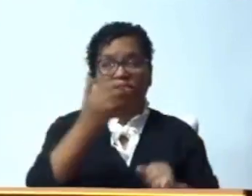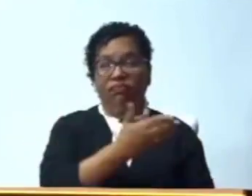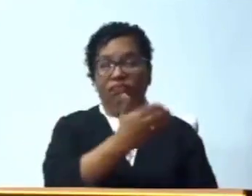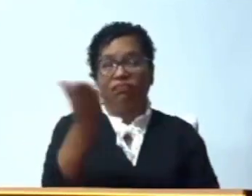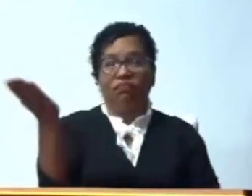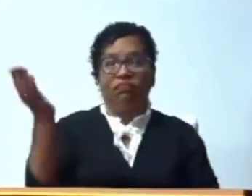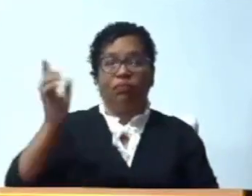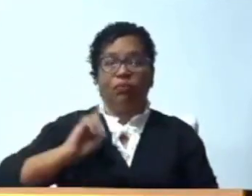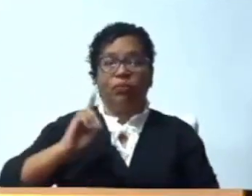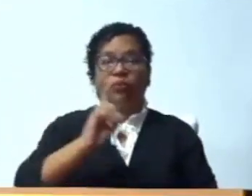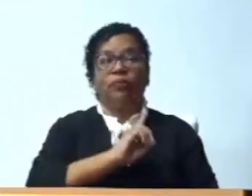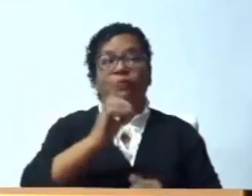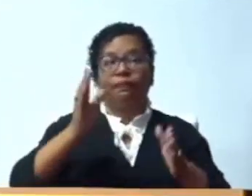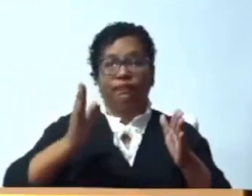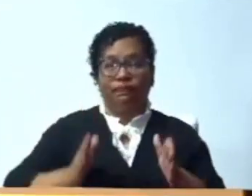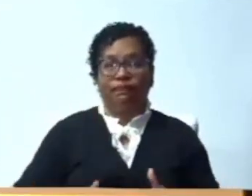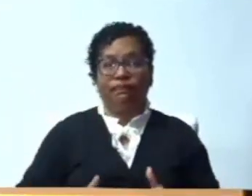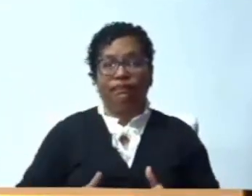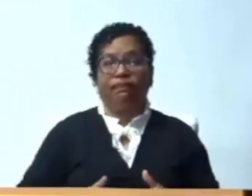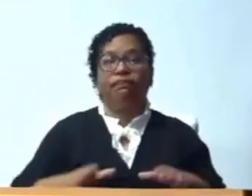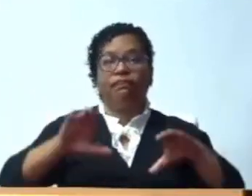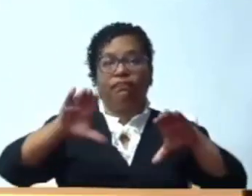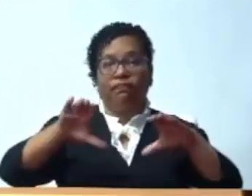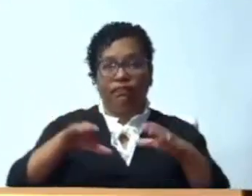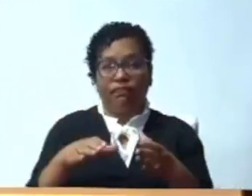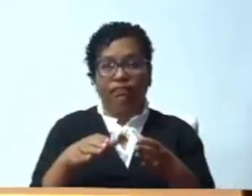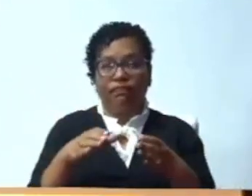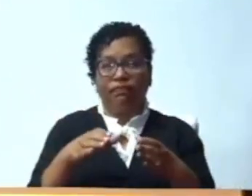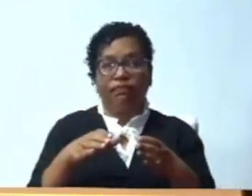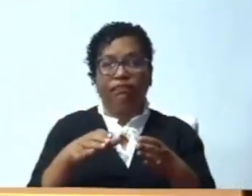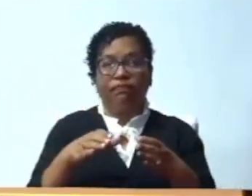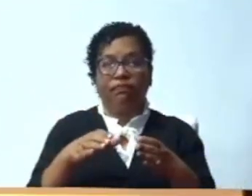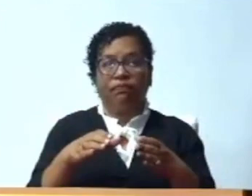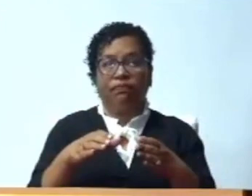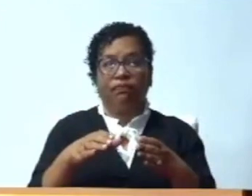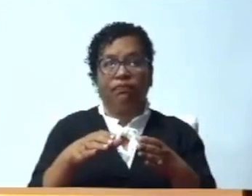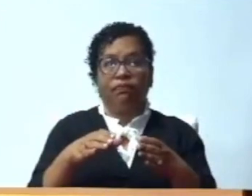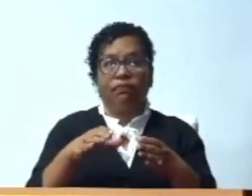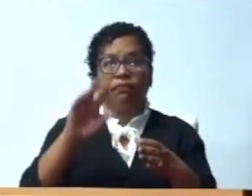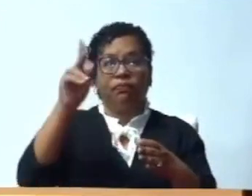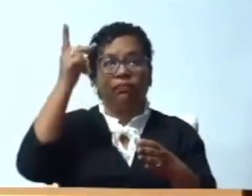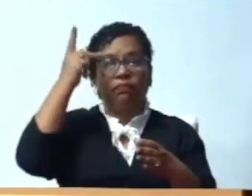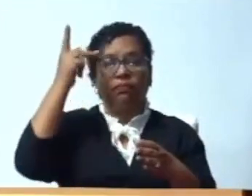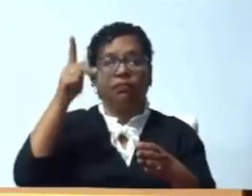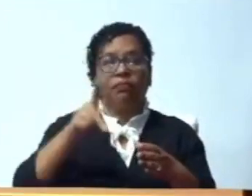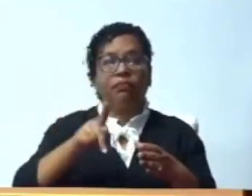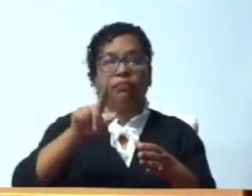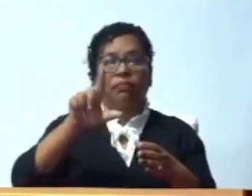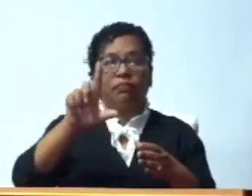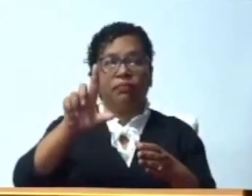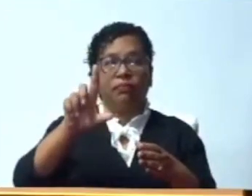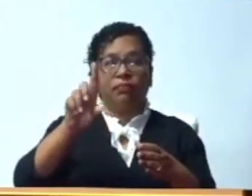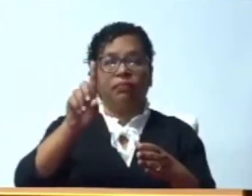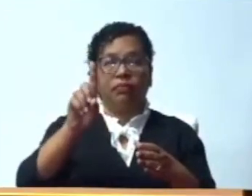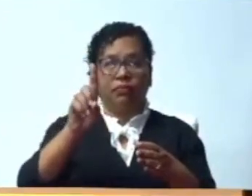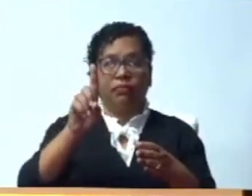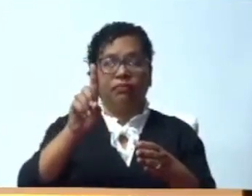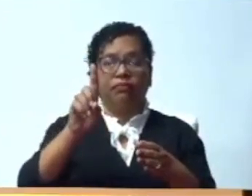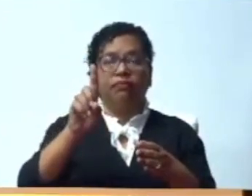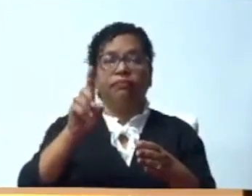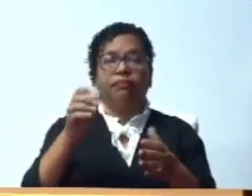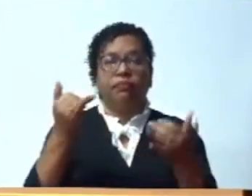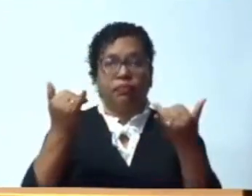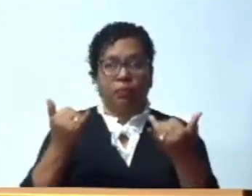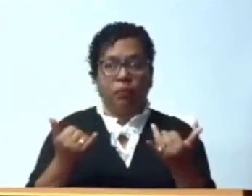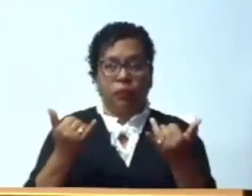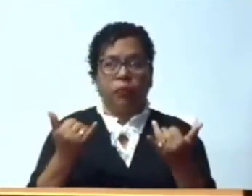el bloque de diputados del partido de la Liberación Dominicana se dirige a este hemiciclo